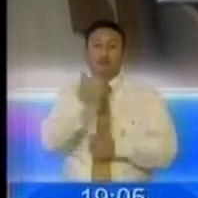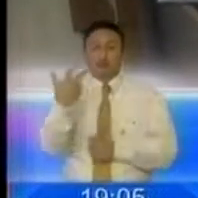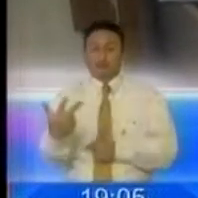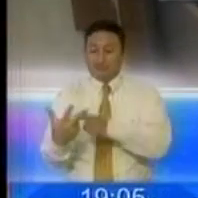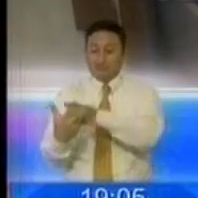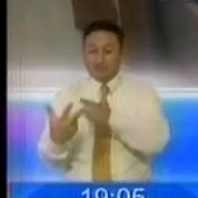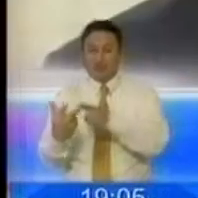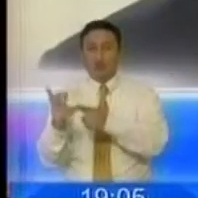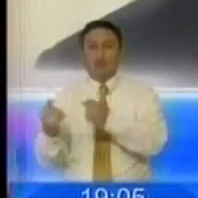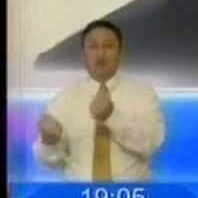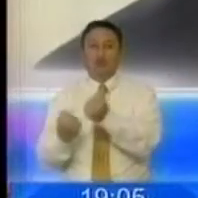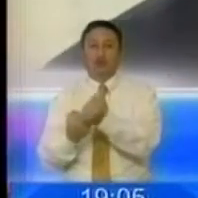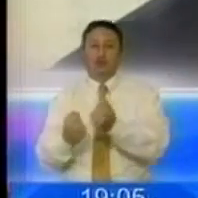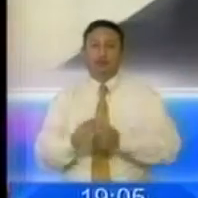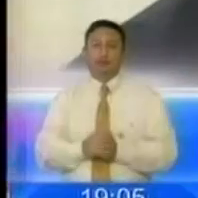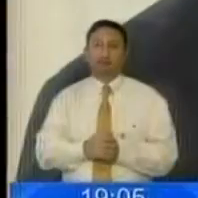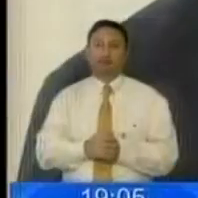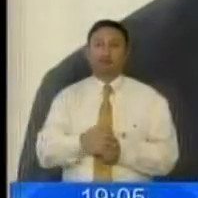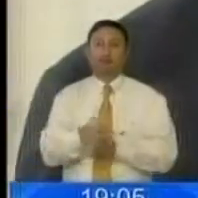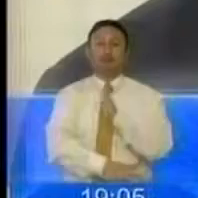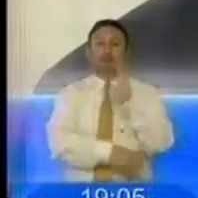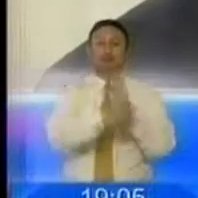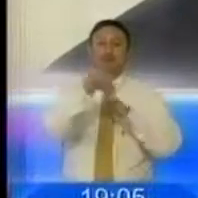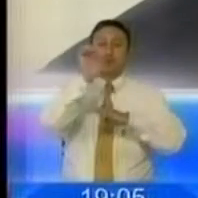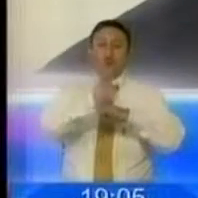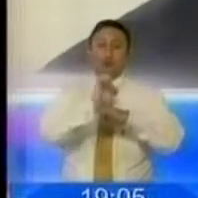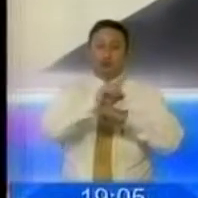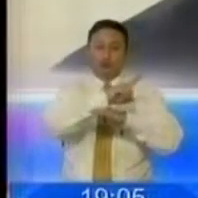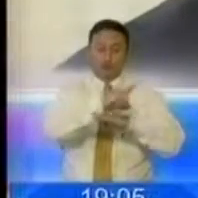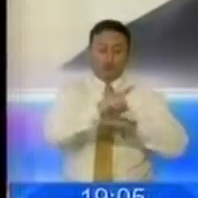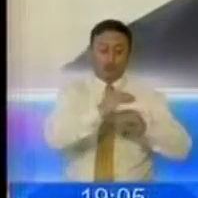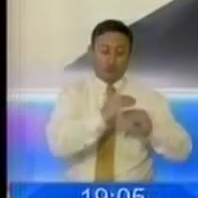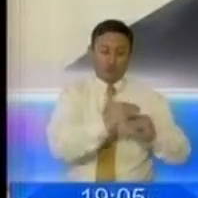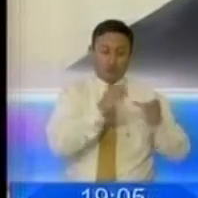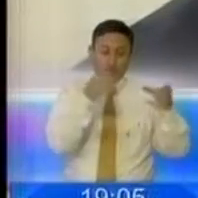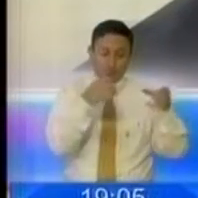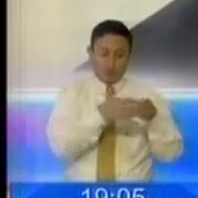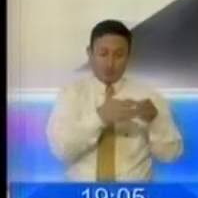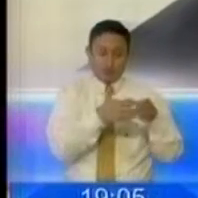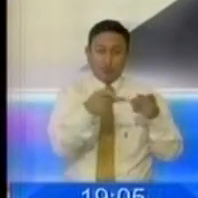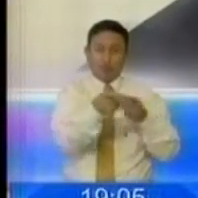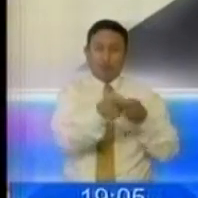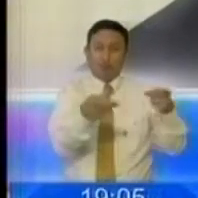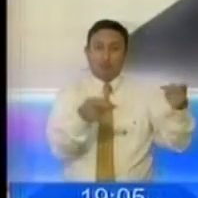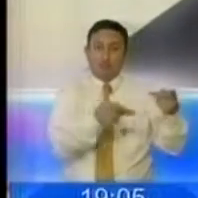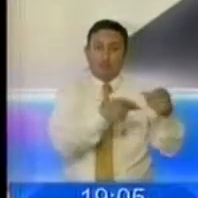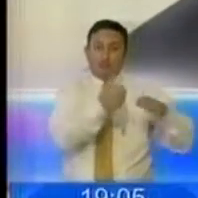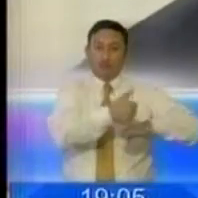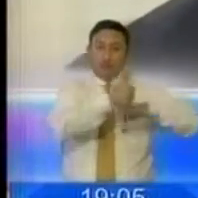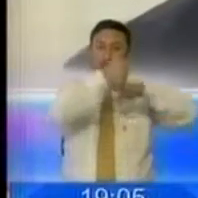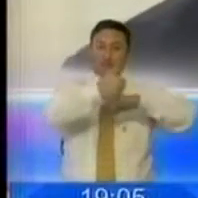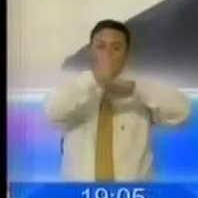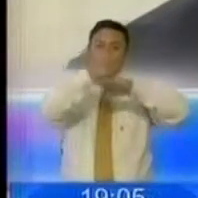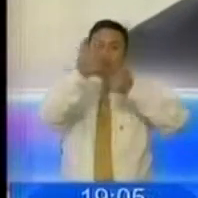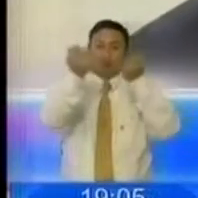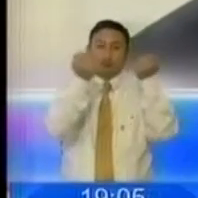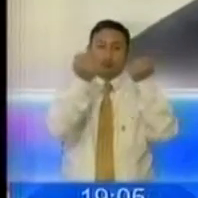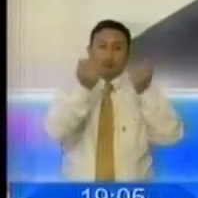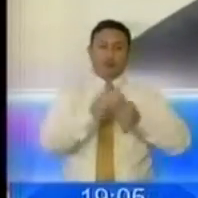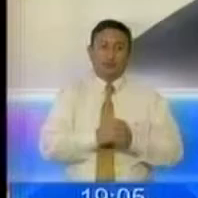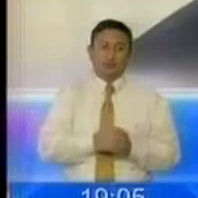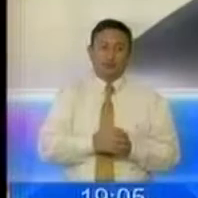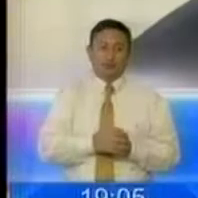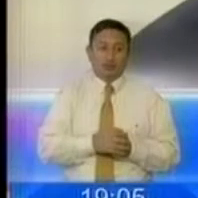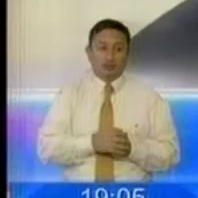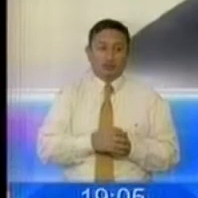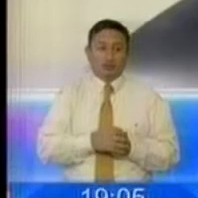como coautores. Petroecuador cuenta con una estructura, cuenta con puestos de mando, puestos de dirección, en donde cada